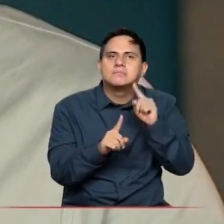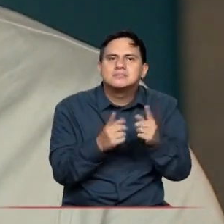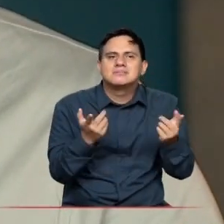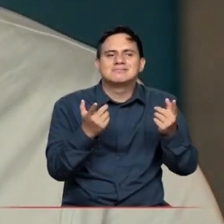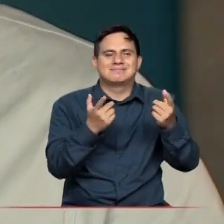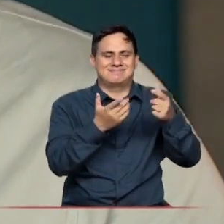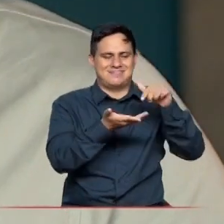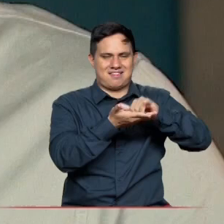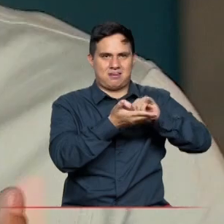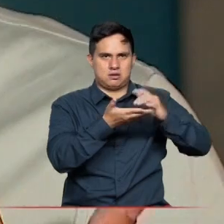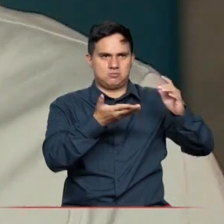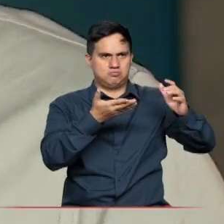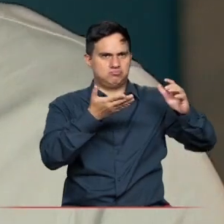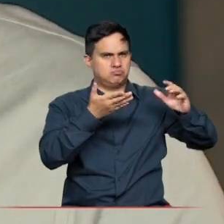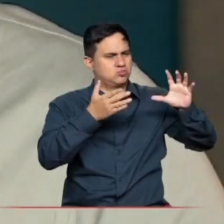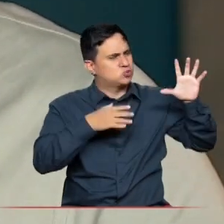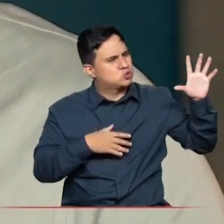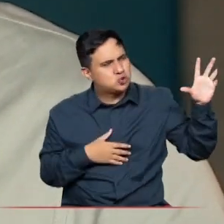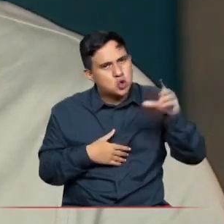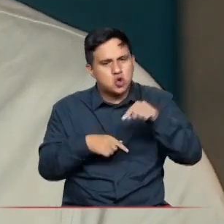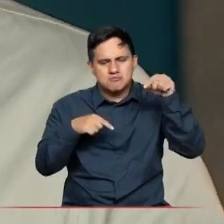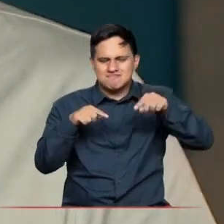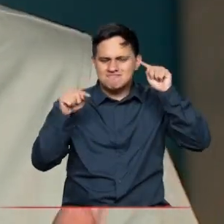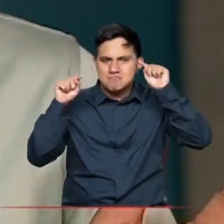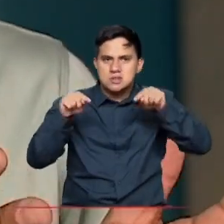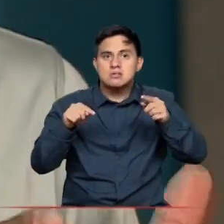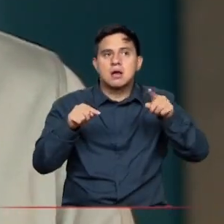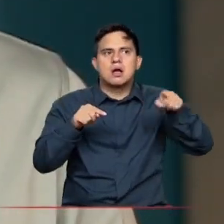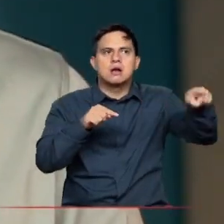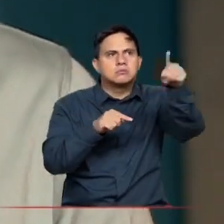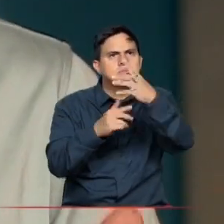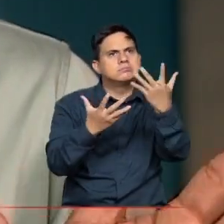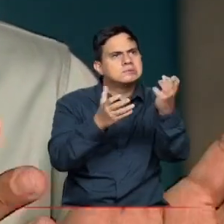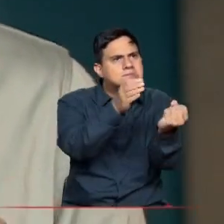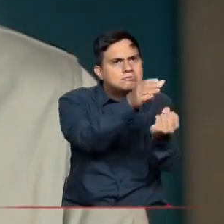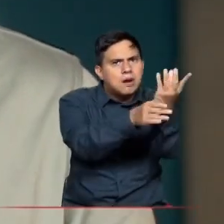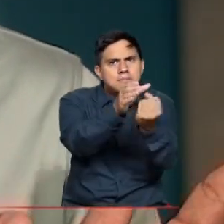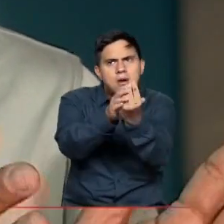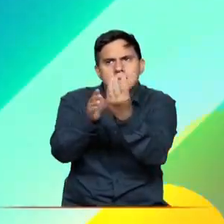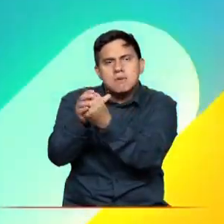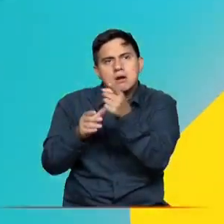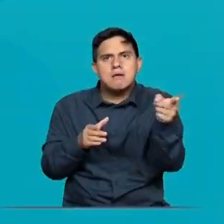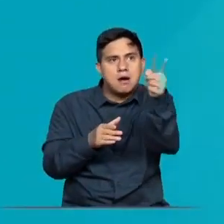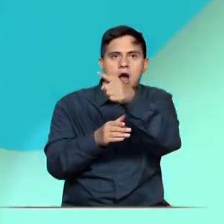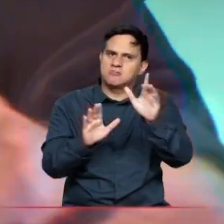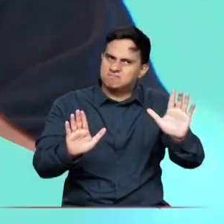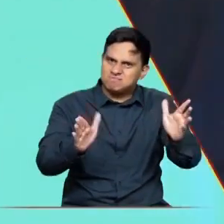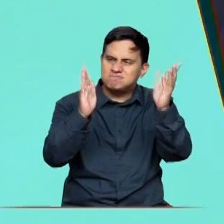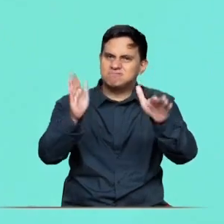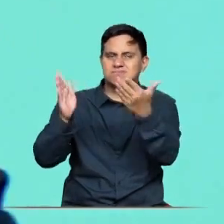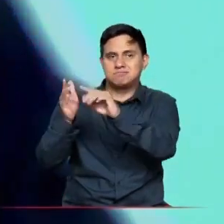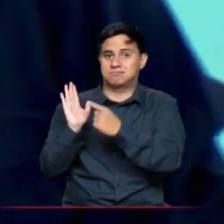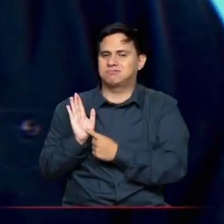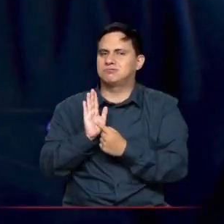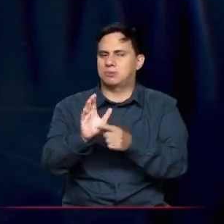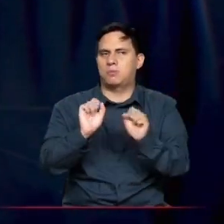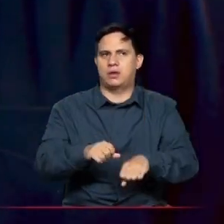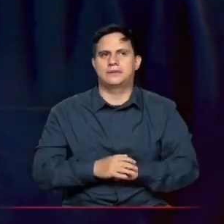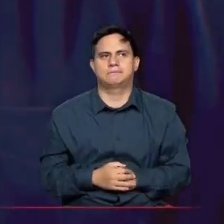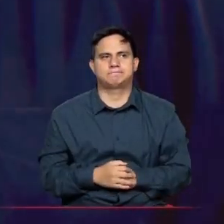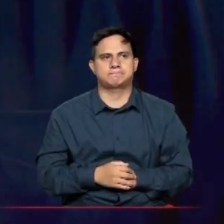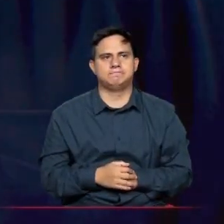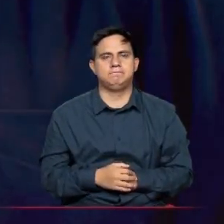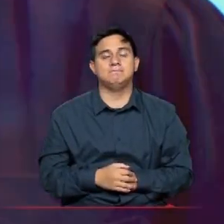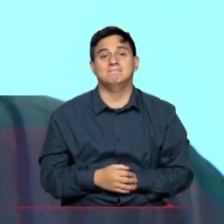ciudad, donde vamos a resaltar todas esas iniciativas que se gestan desde la comunidad, desde las comunas, desde los barrios. Bueno, indudablemente esta es una nueva etapa